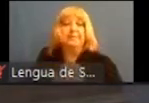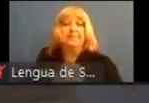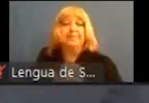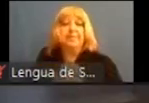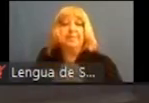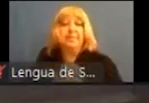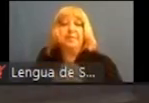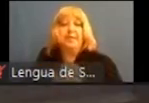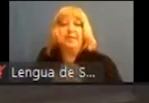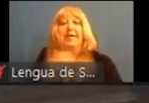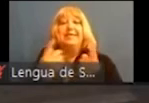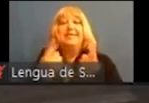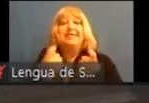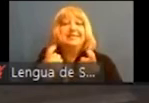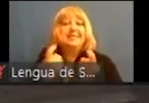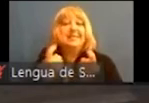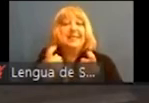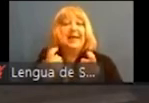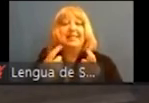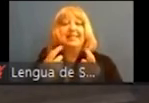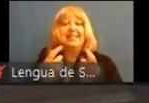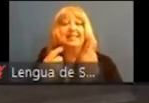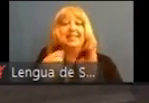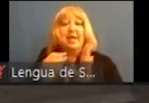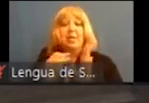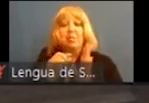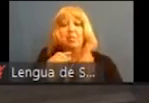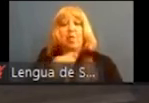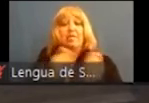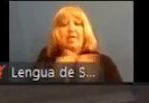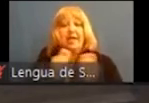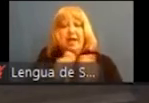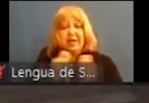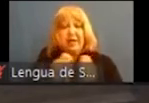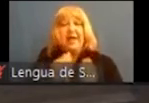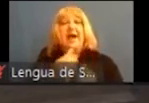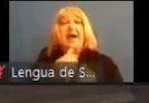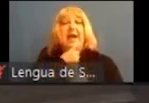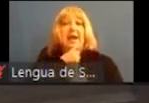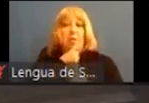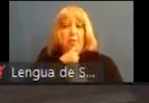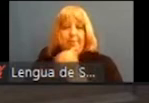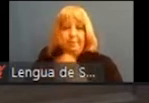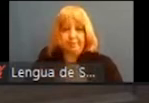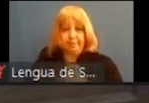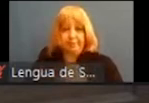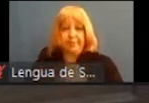De la necesidad que tenían de modificar el único cinturón de seguridad, que es el agua de todos los mendocinos.